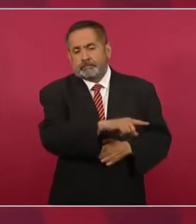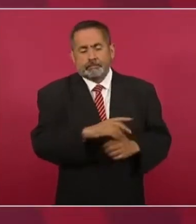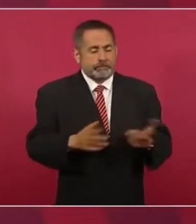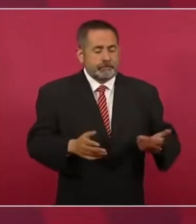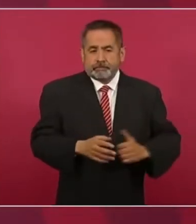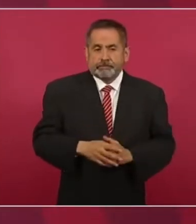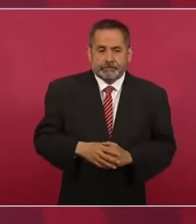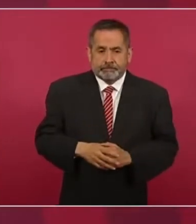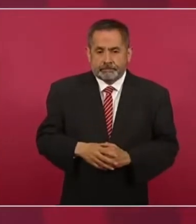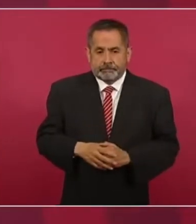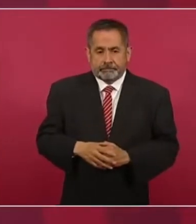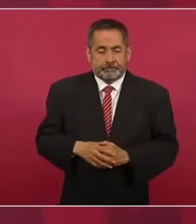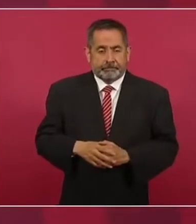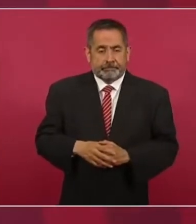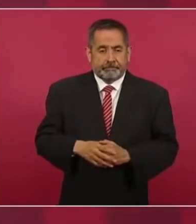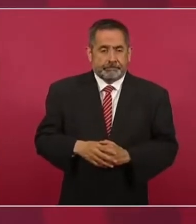Ahí